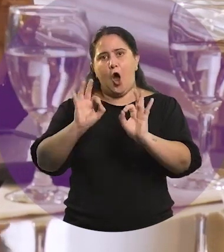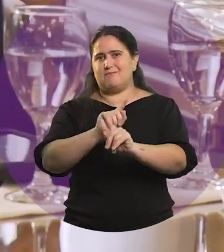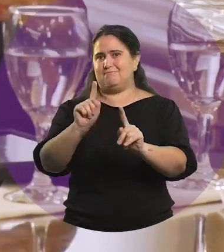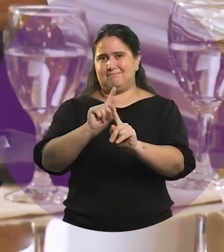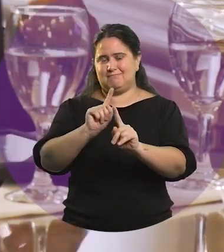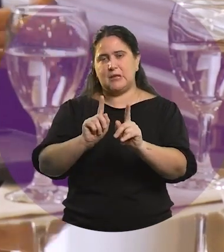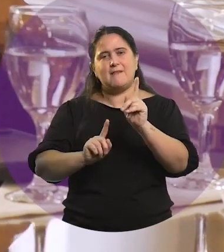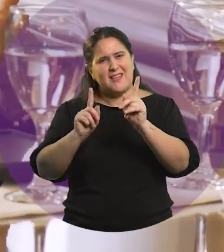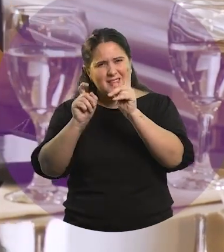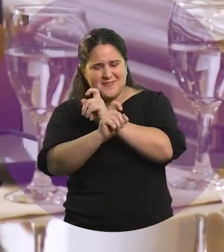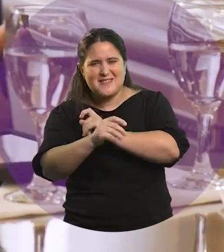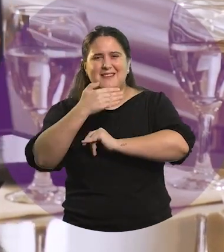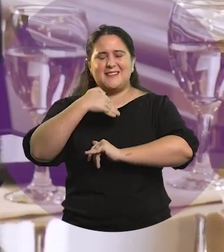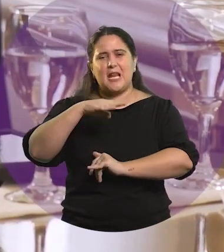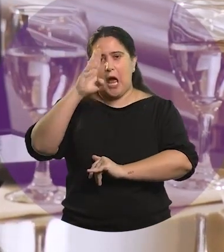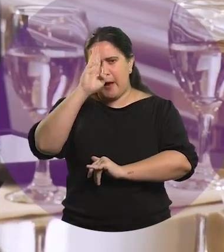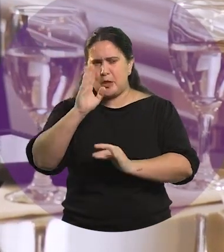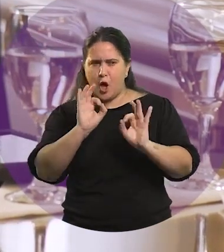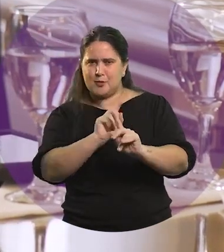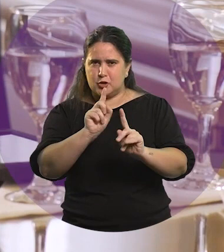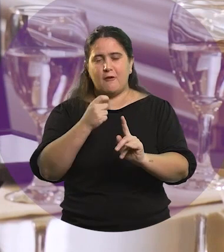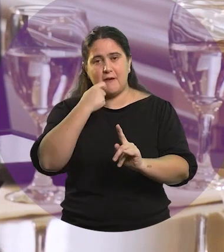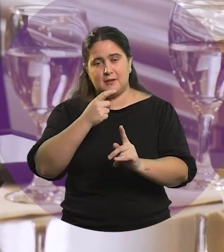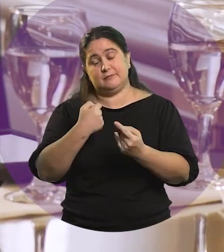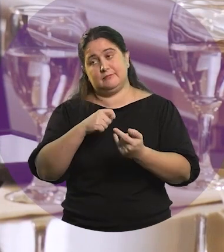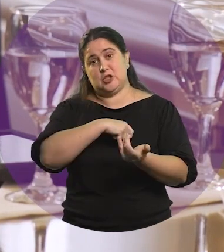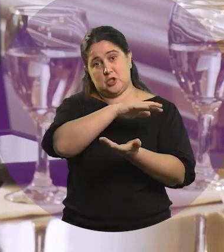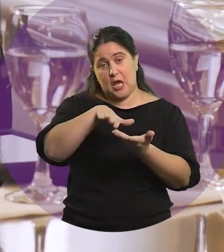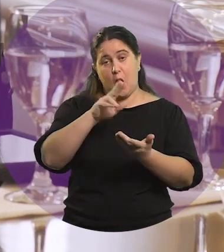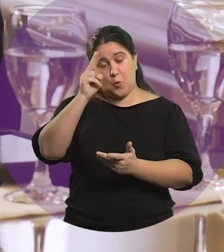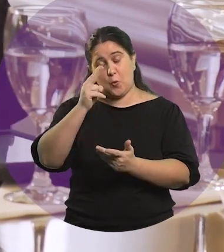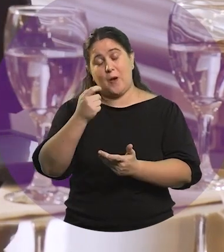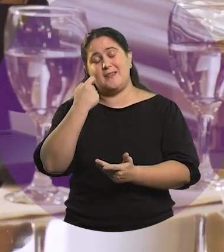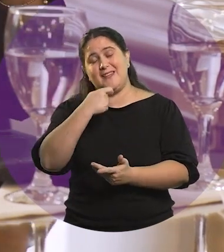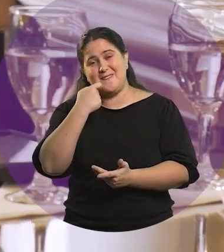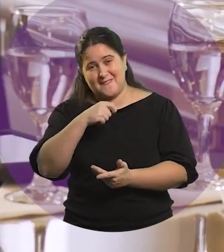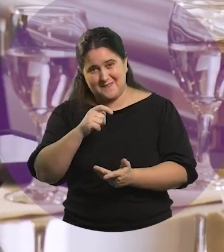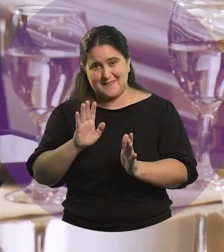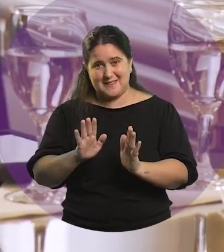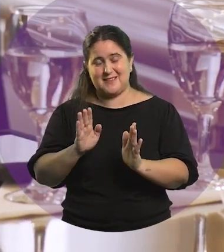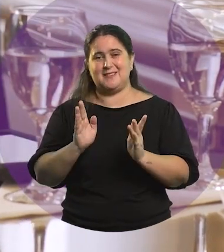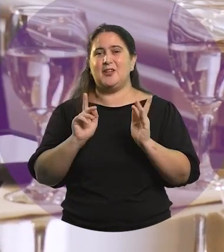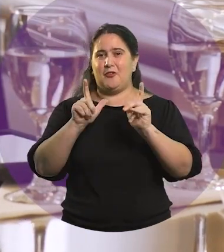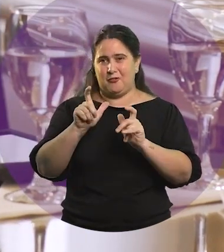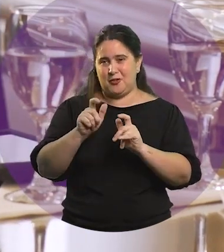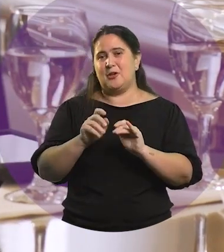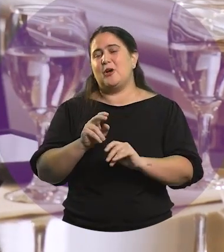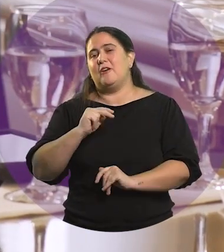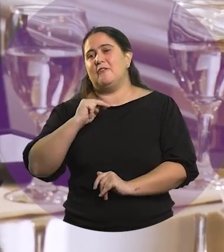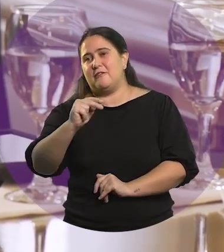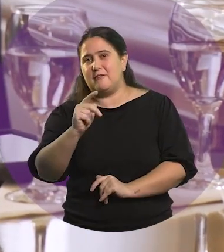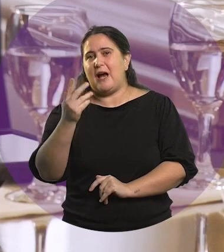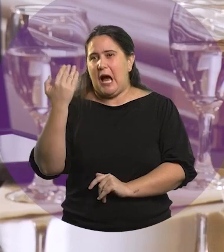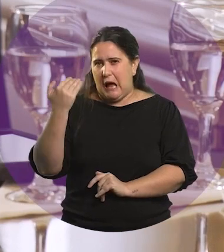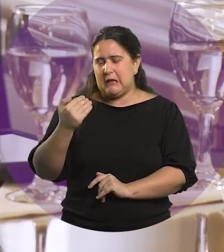Bueno, eso nos cuesta, sin lugar a dudas, a una sociedad como la nuestra, donde la estabilidad, aquello de la llanura,